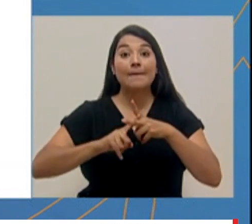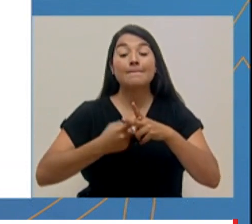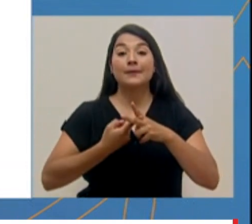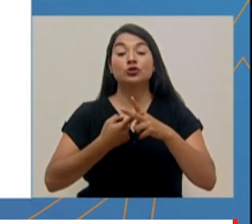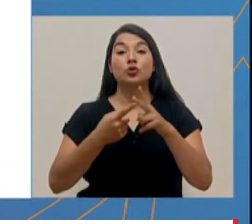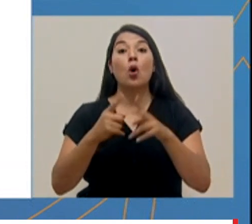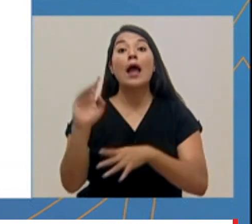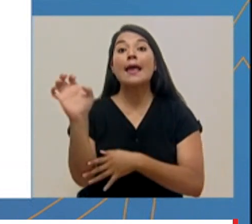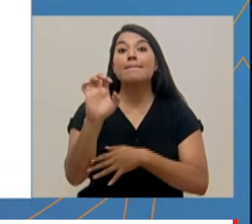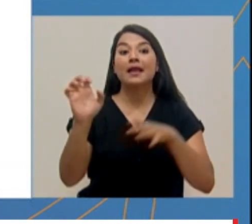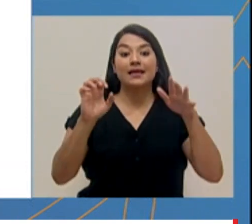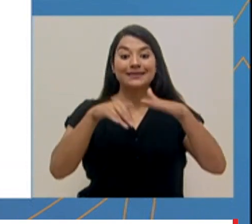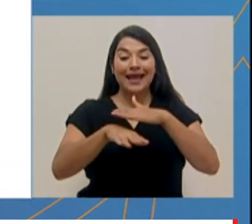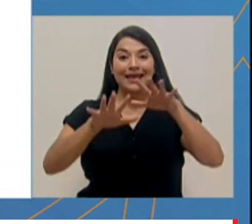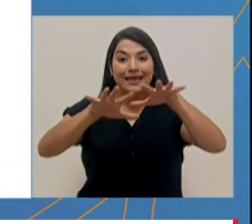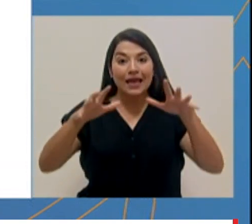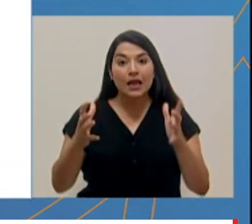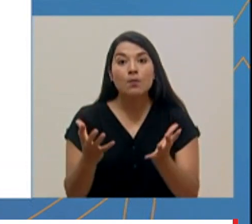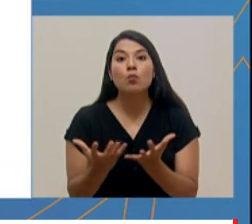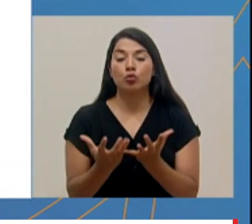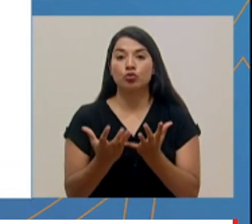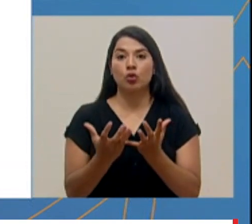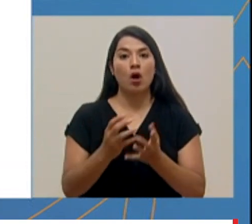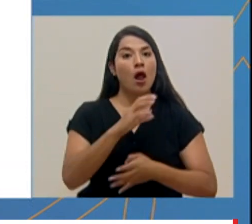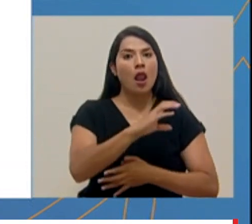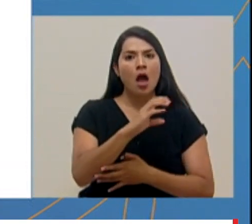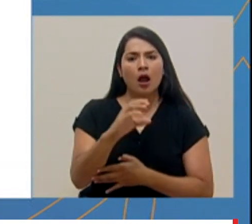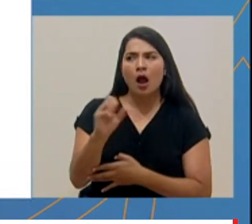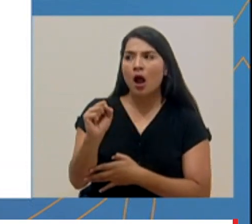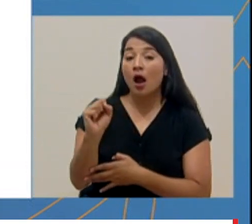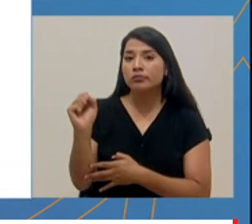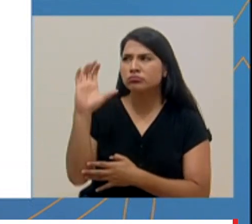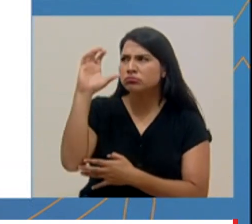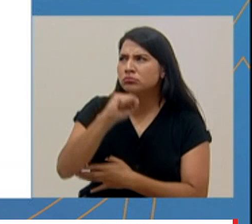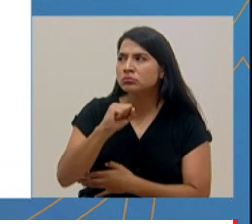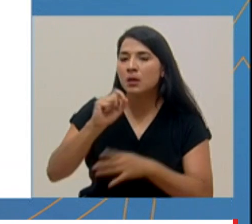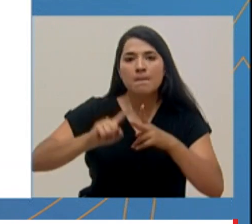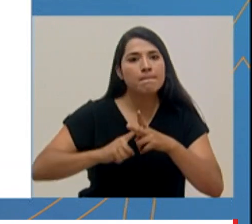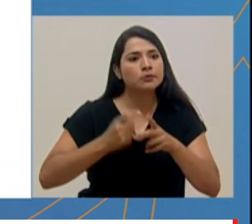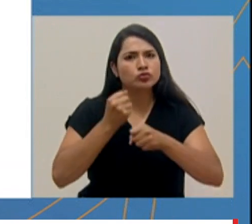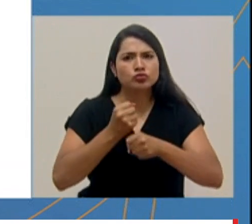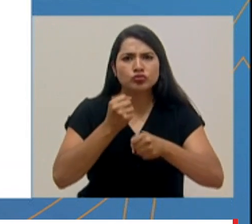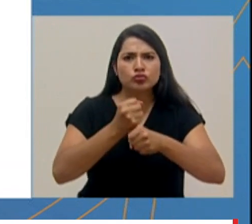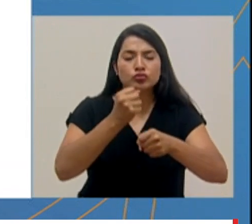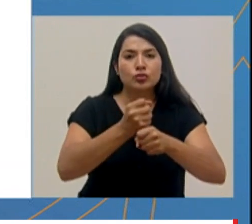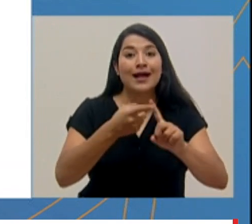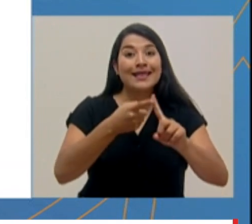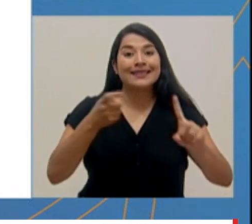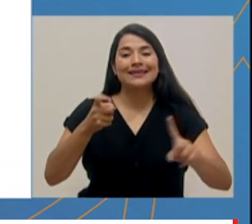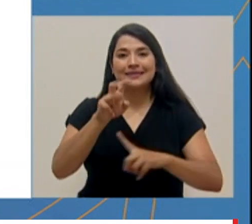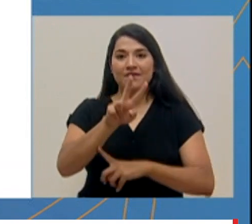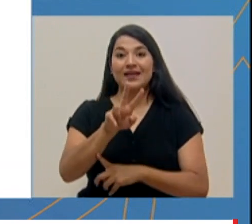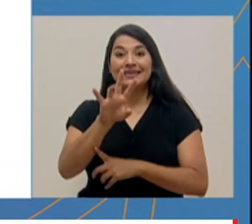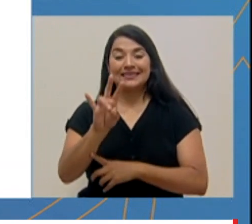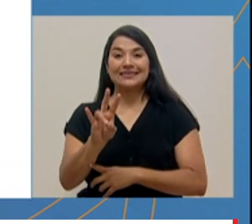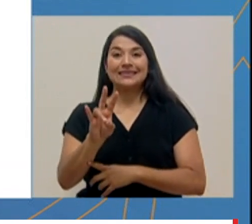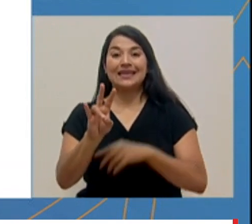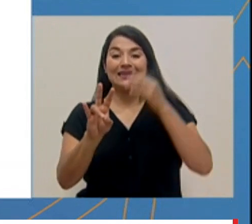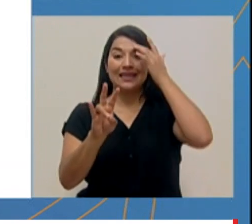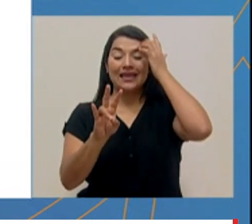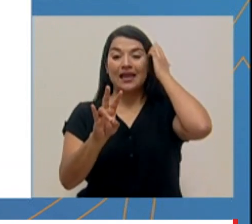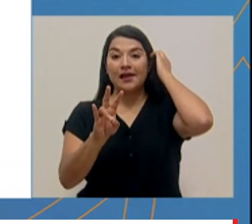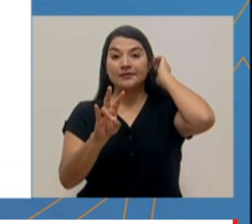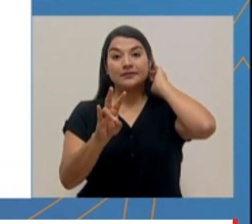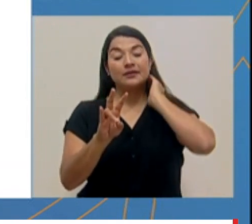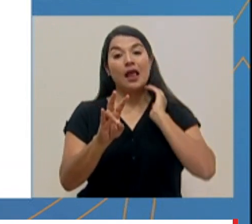Caja comenzó a movilizarse. El 27 de enero se estableció el CCO, que es el Comando Central de